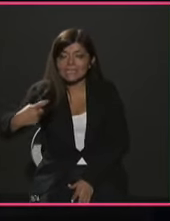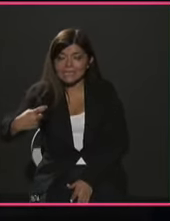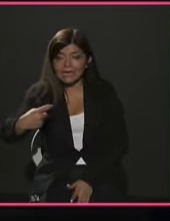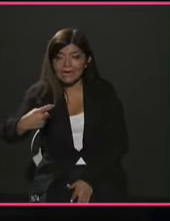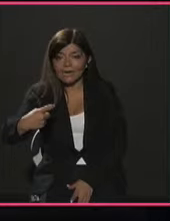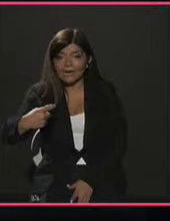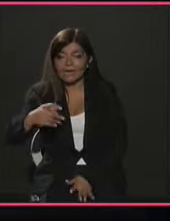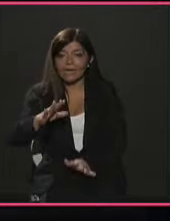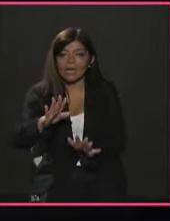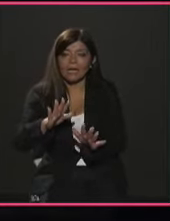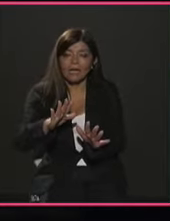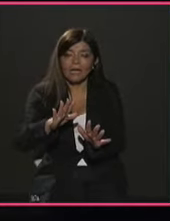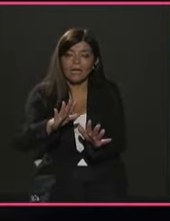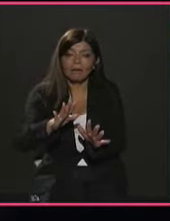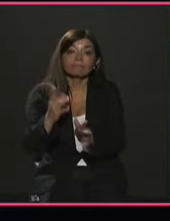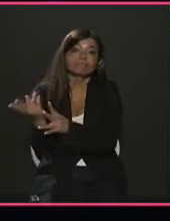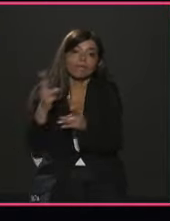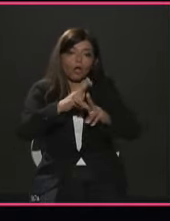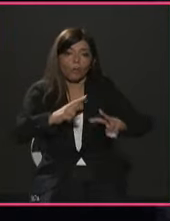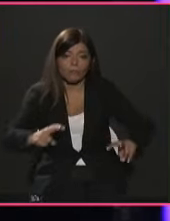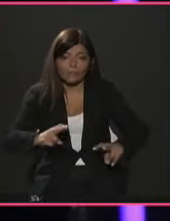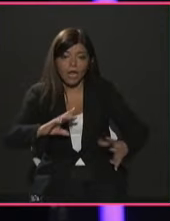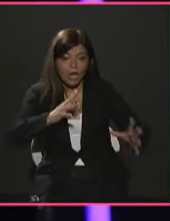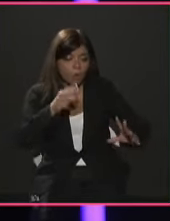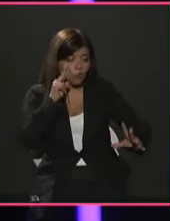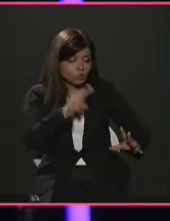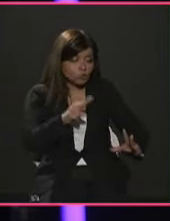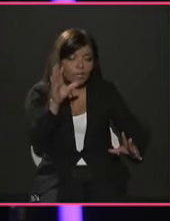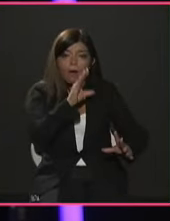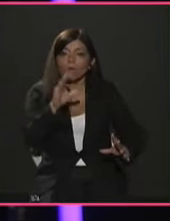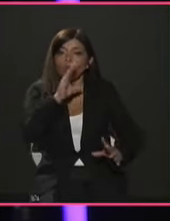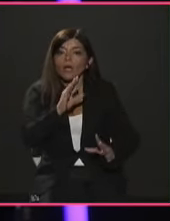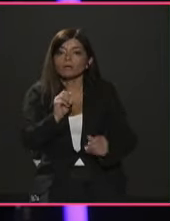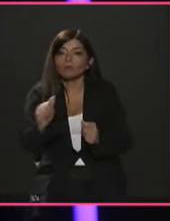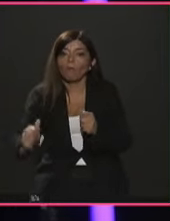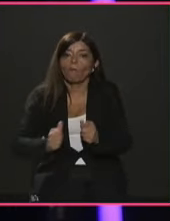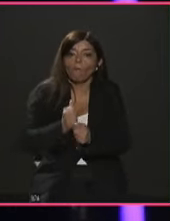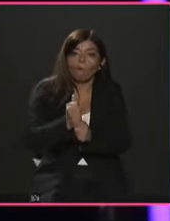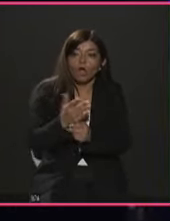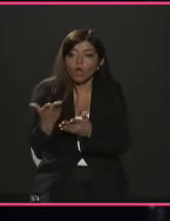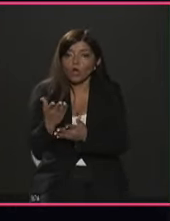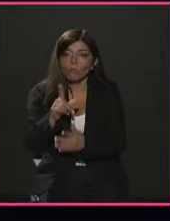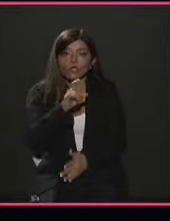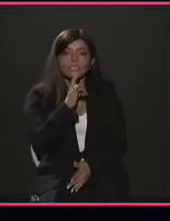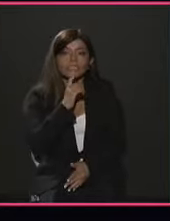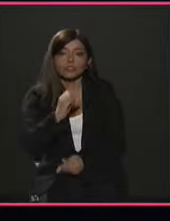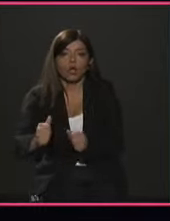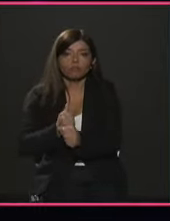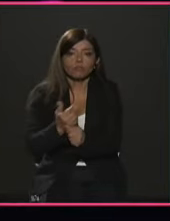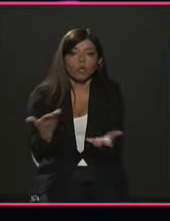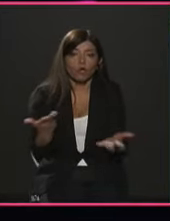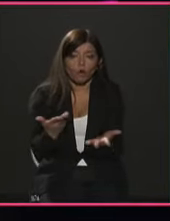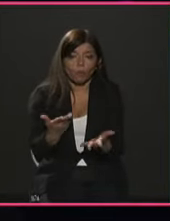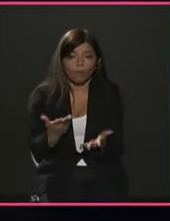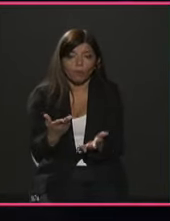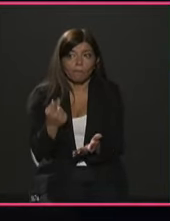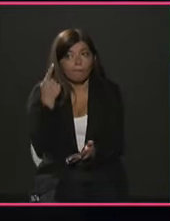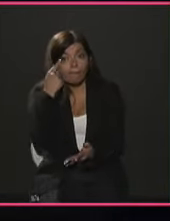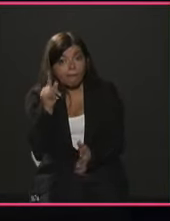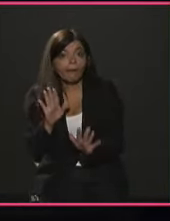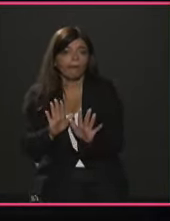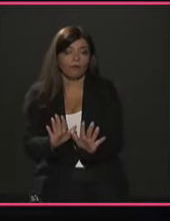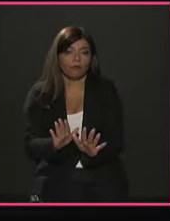200100 y los investigadores alrededor del mundo están buscando sustitutos para el litio pero la lo más